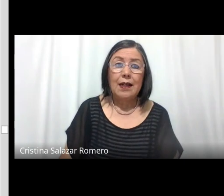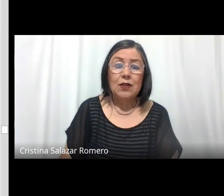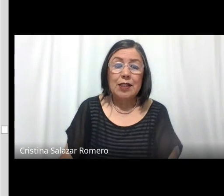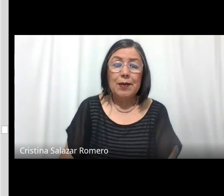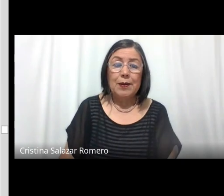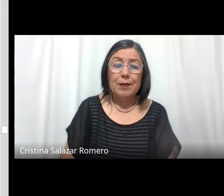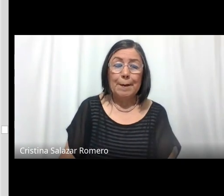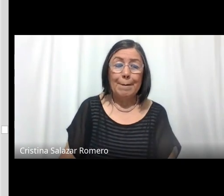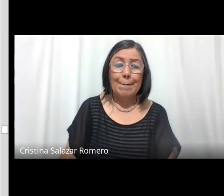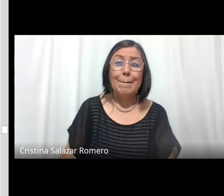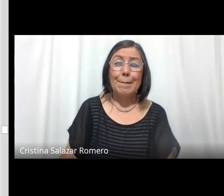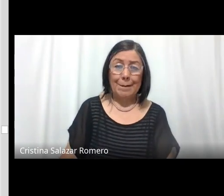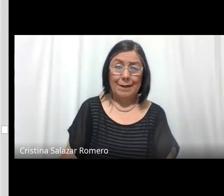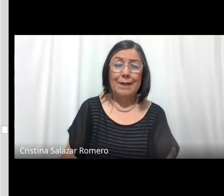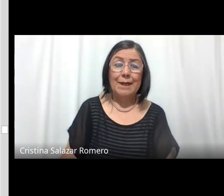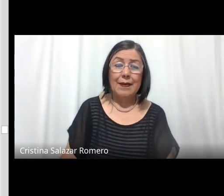Al concepto.